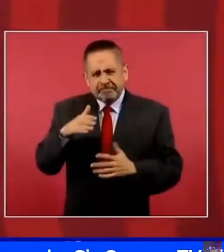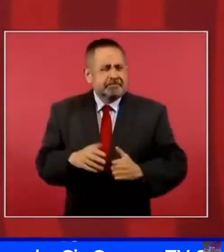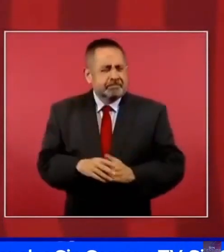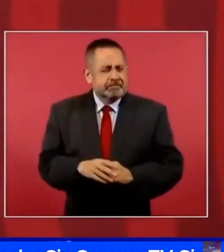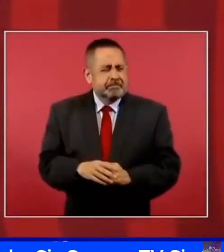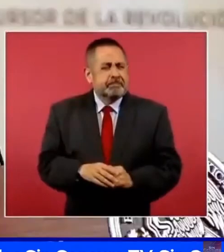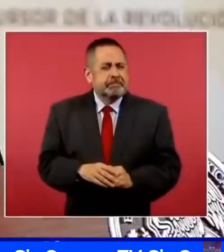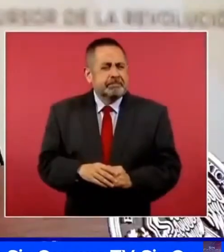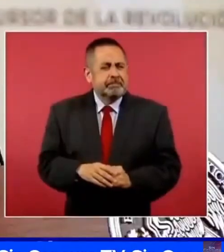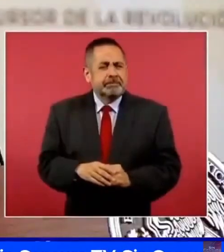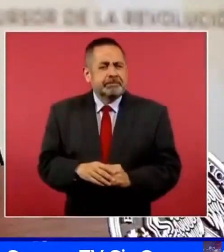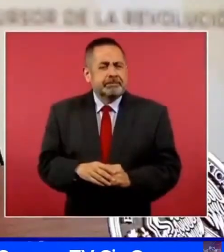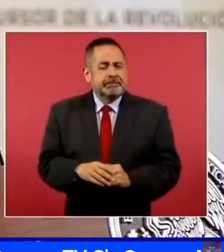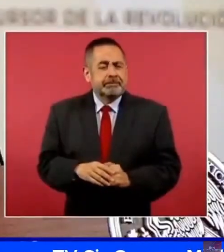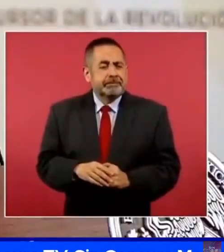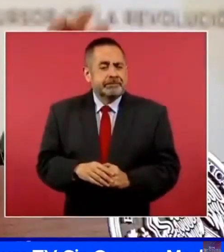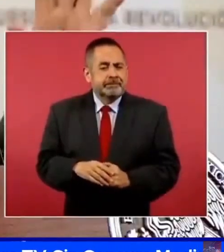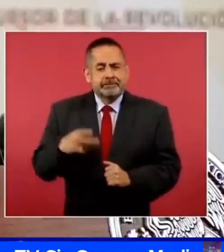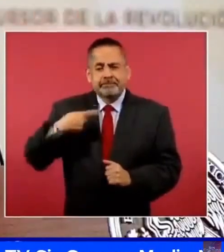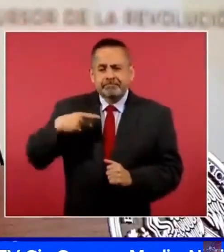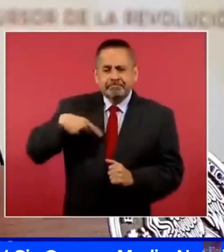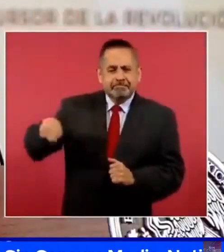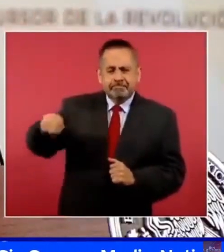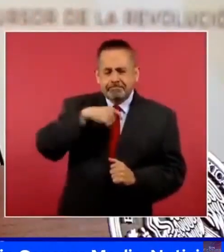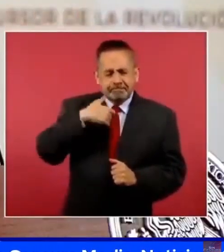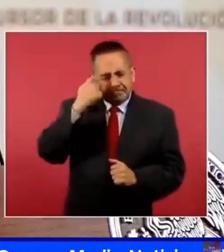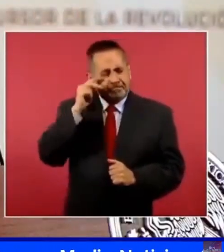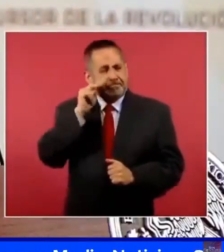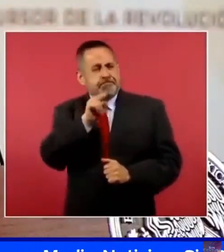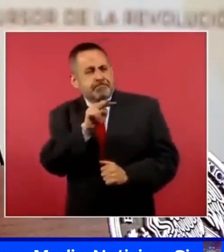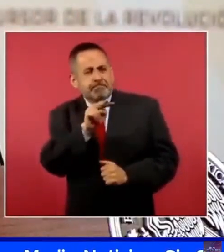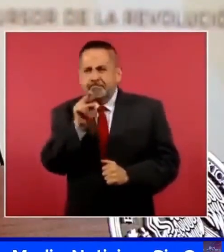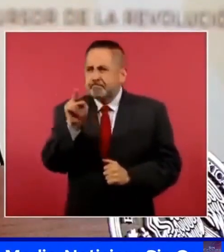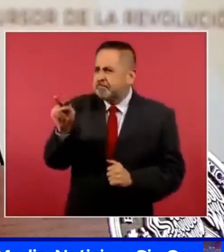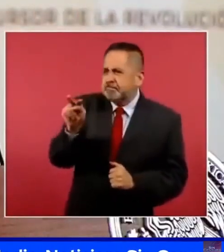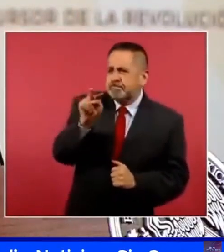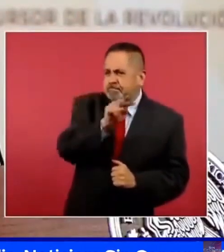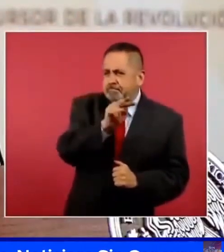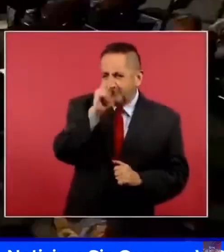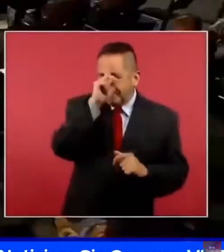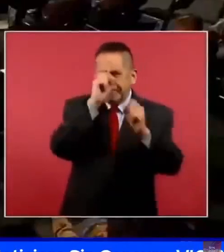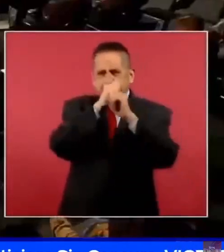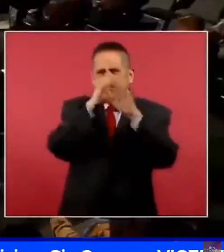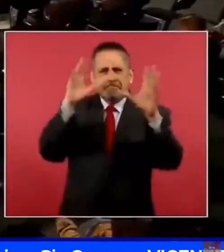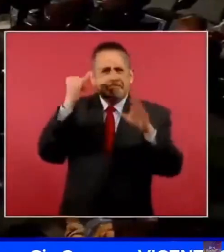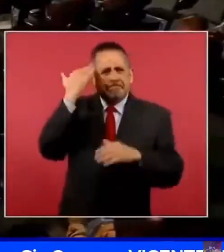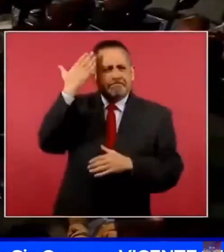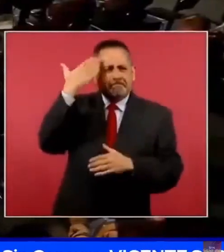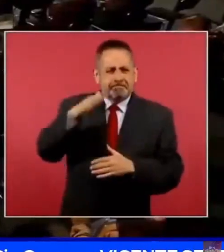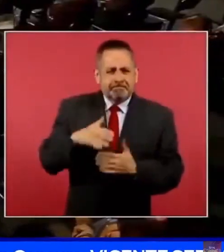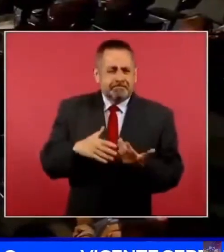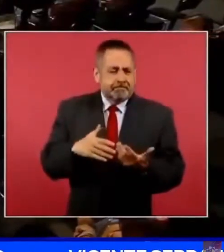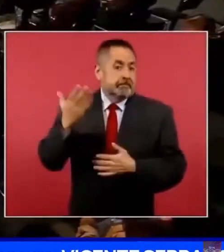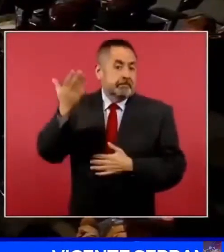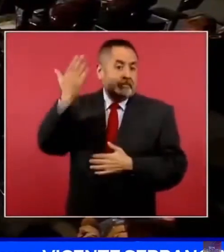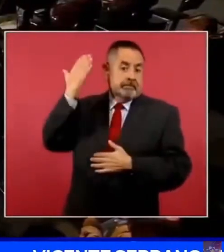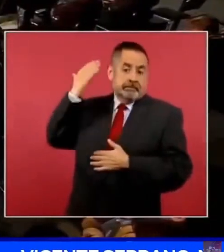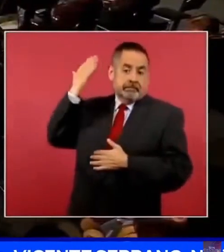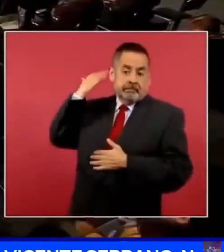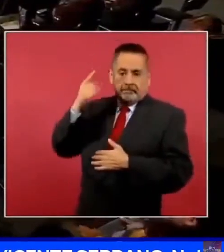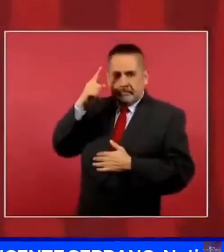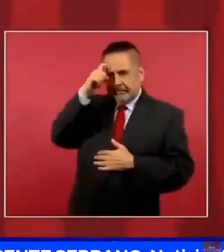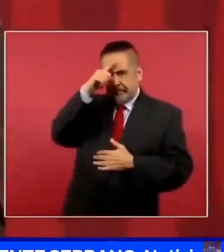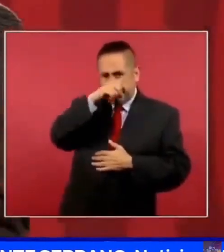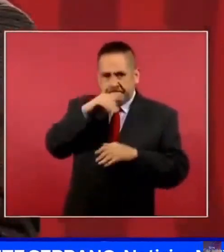va a tener una idea de las cosas. Presidente. Antes era muy difícil porque